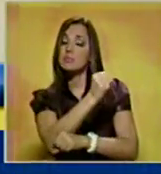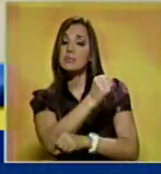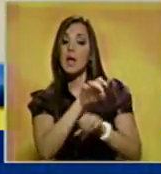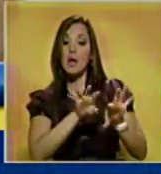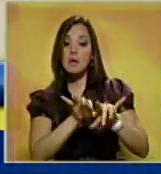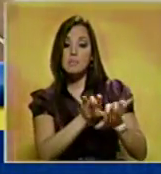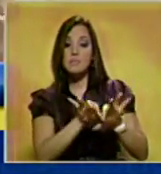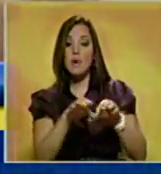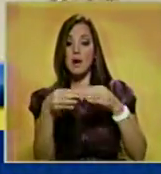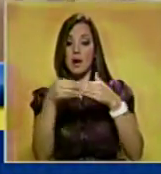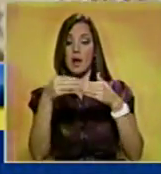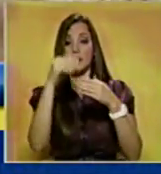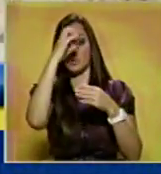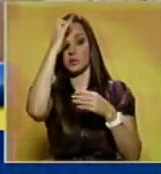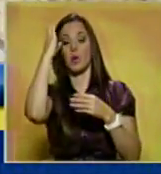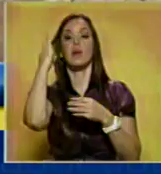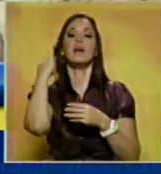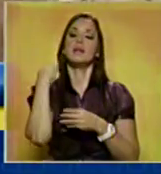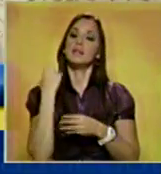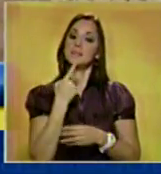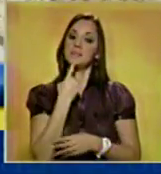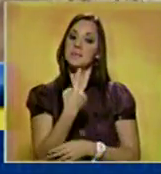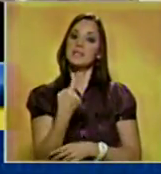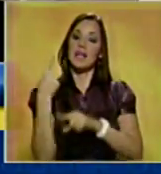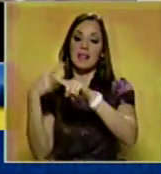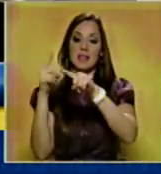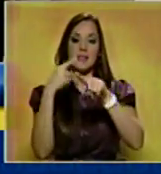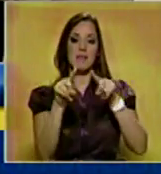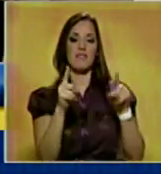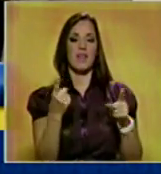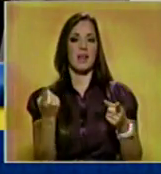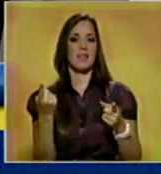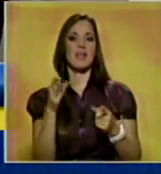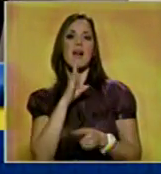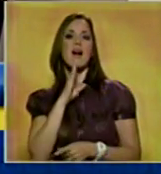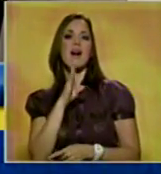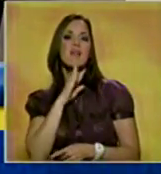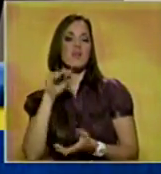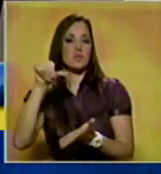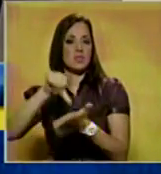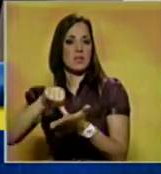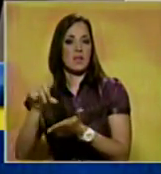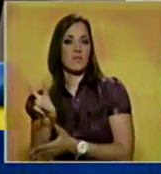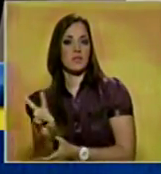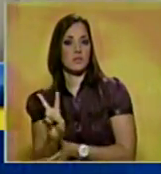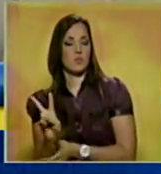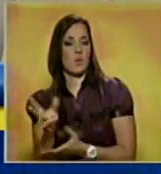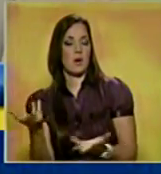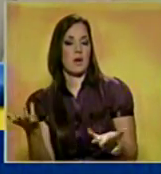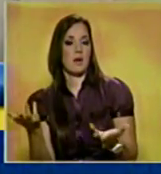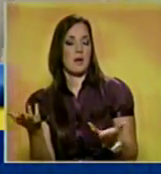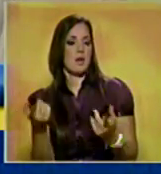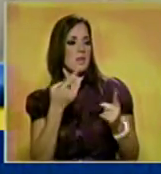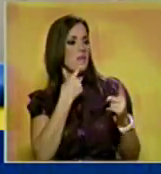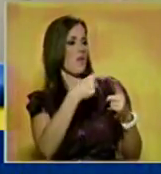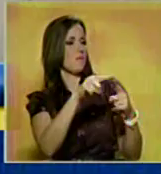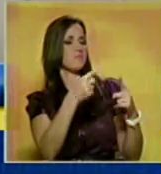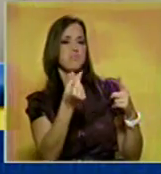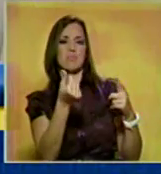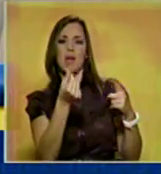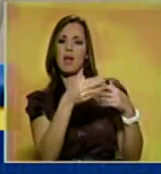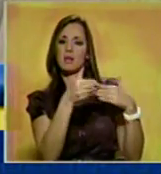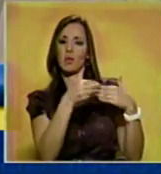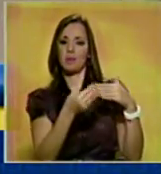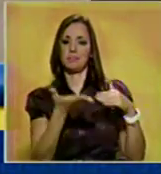información sobre el tipo cambiario distintas al banco central de venezuela y otros entes oficiales pues considera que estas